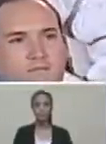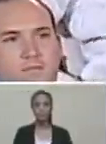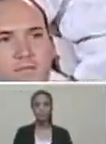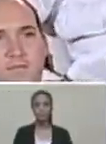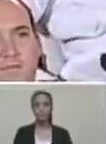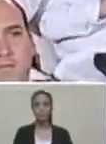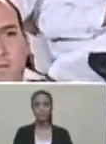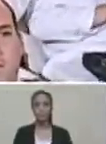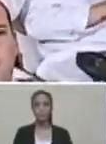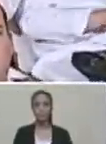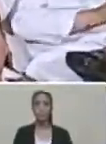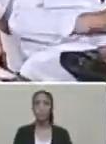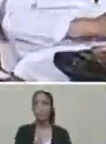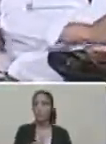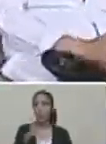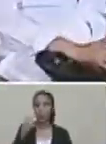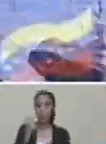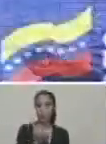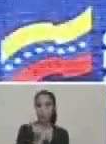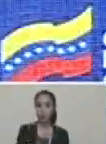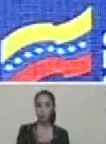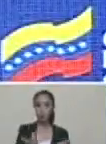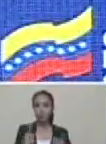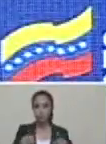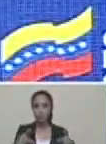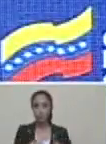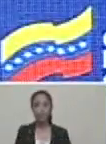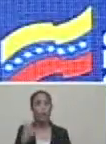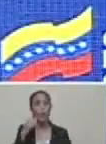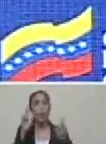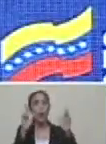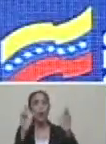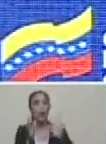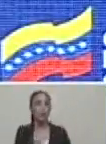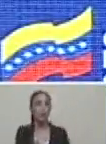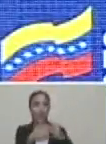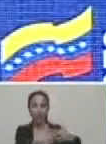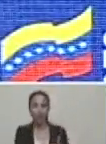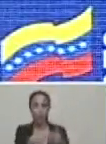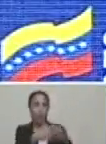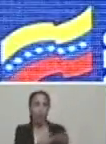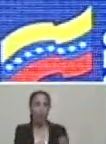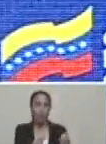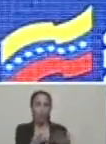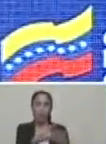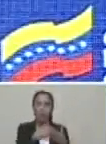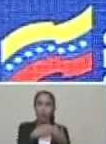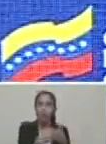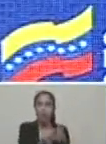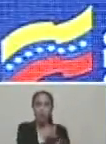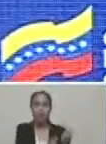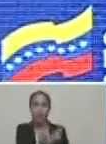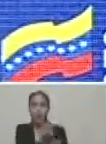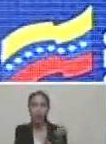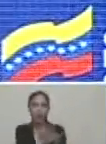Aquí está lo que hacemos. Ojalá los Estados Unidos, con tanto dinero que tiene, tanto poder,